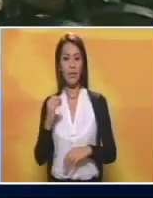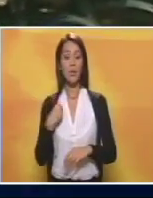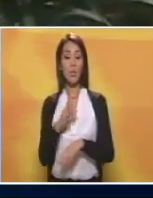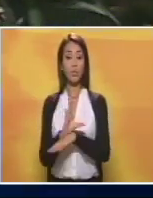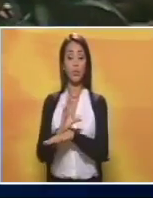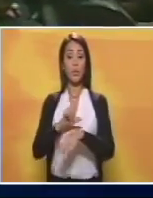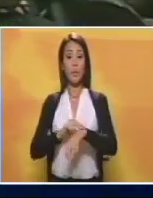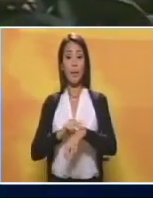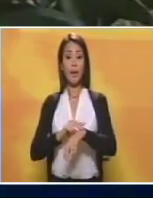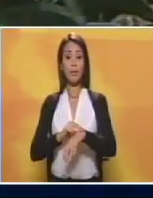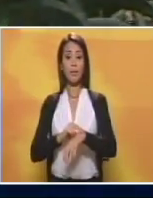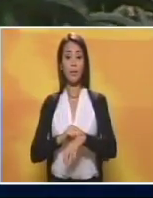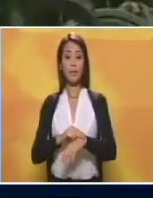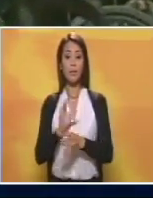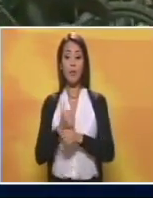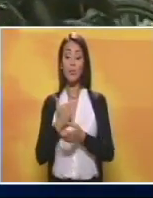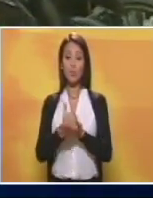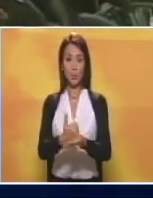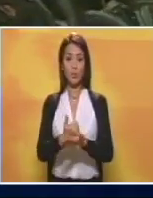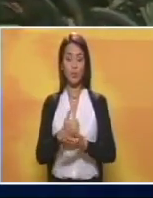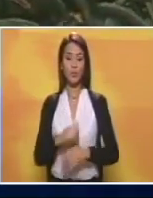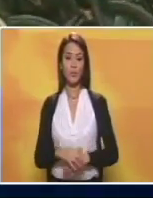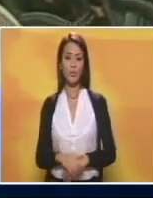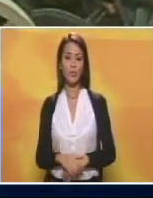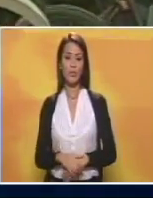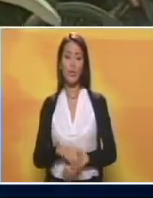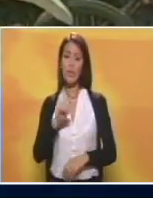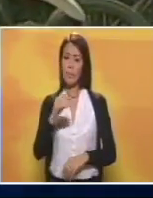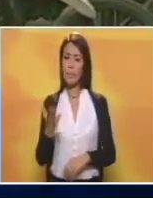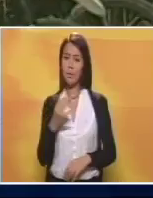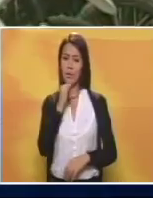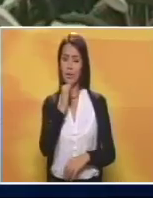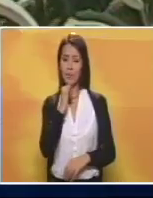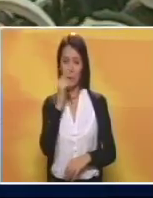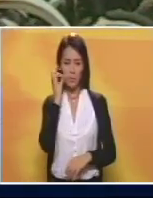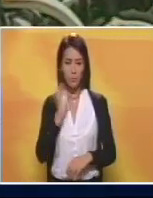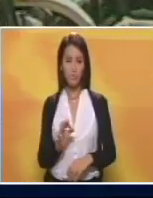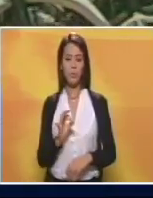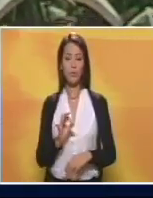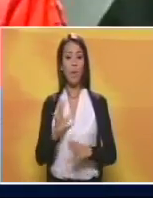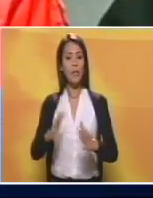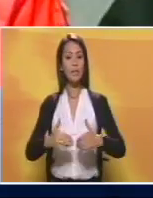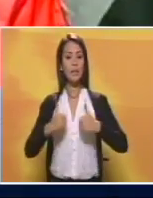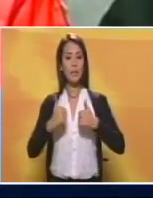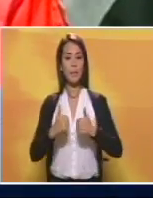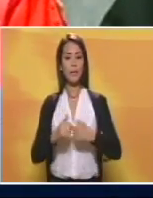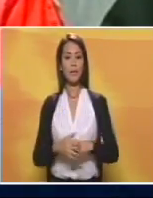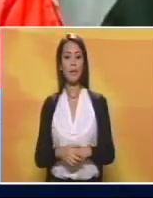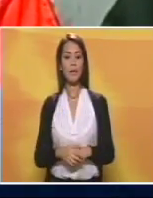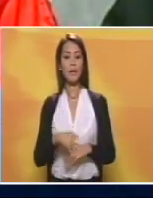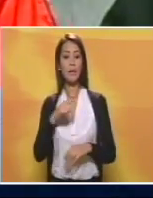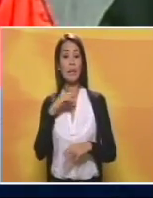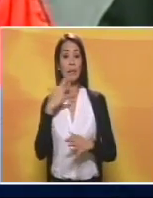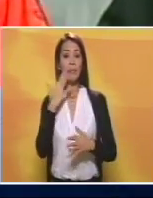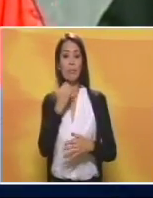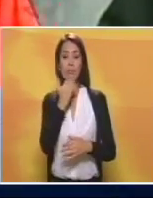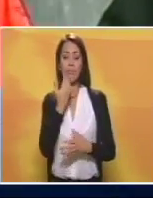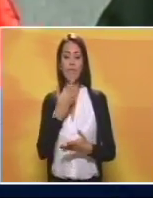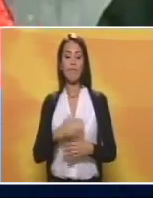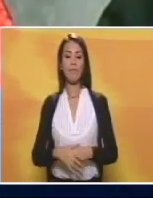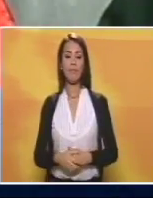paramédicas. Pero también es importante destacar que fueron salvados de ser fallecidos por